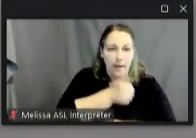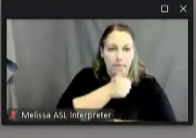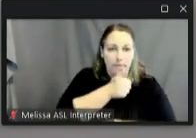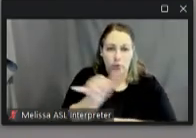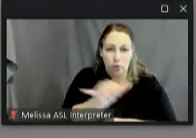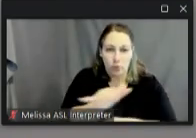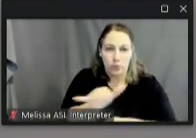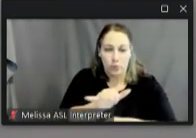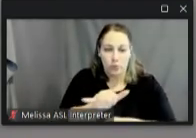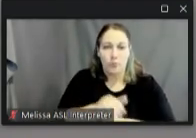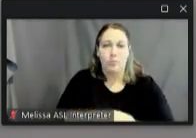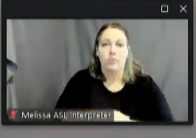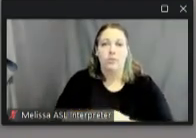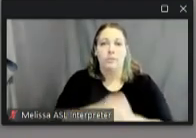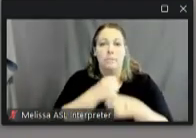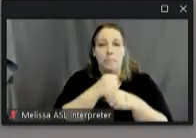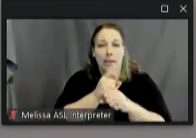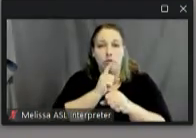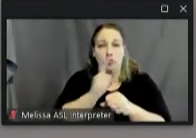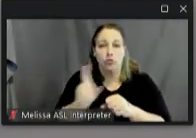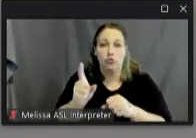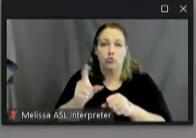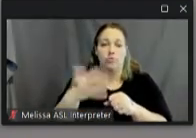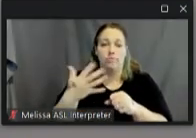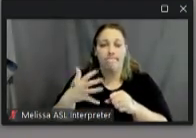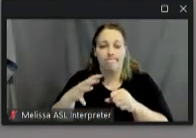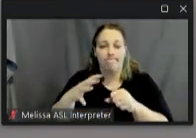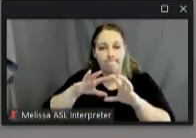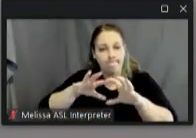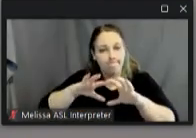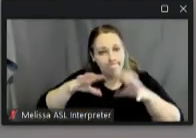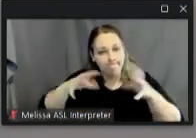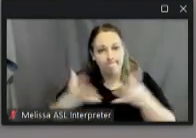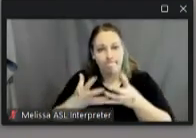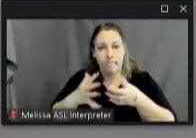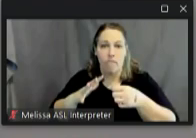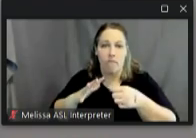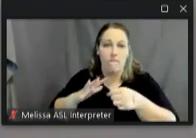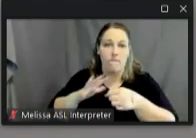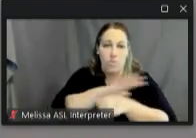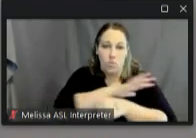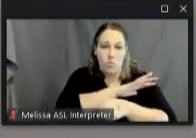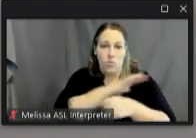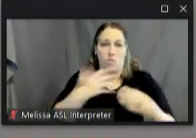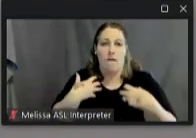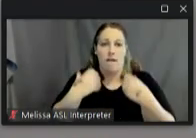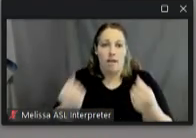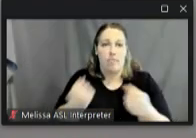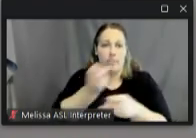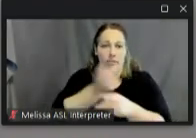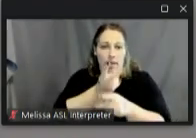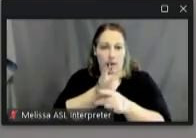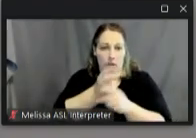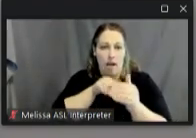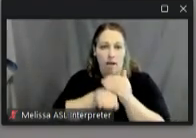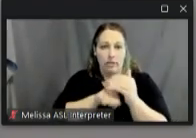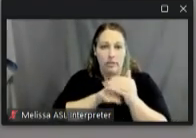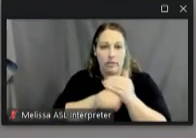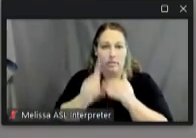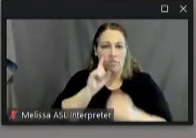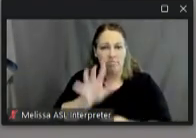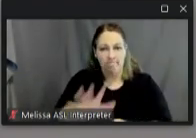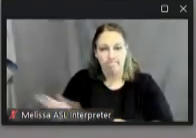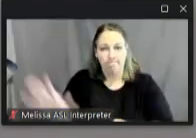ciudadanía, la Secretaría de Salud en el país. Por ende, hacemos también un llamado a la educación